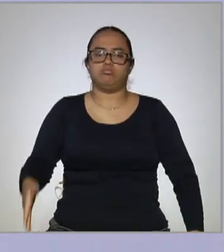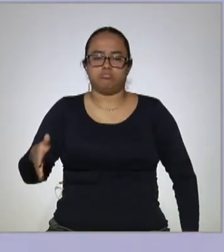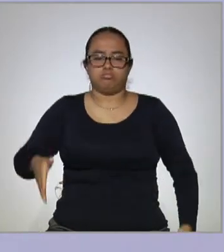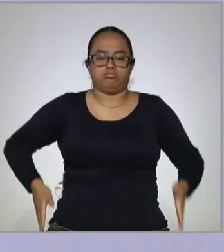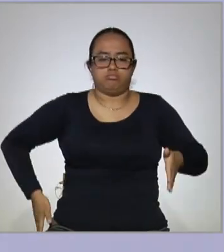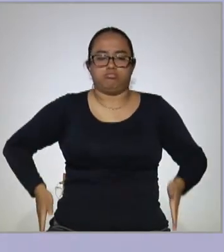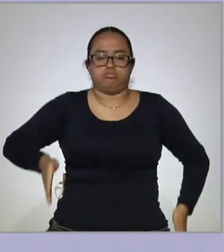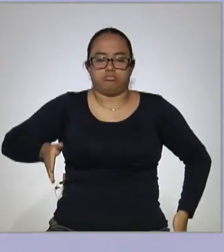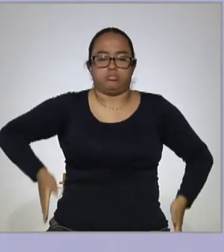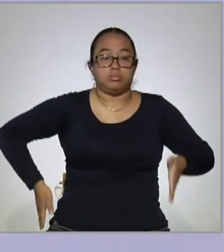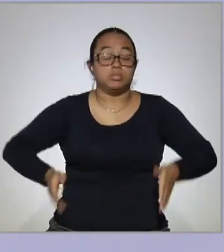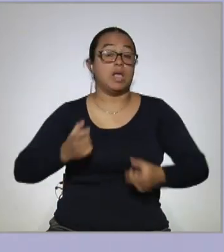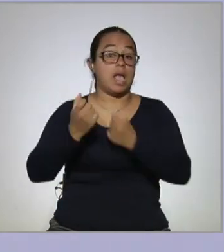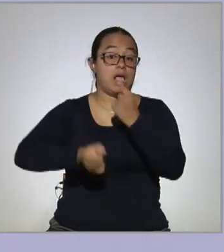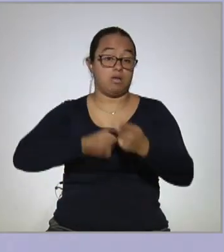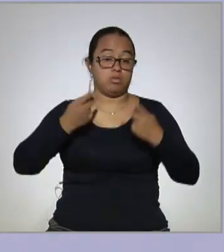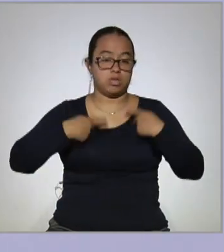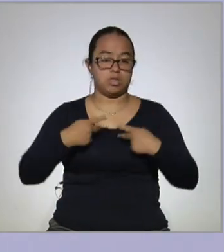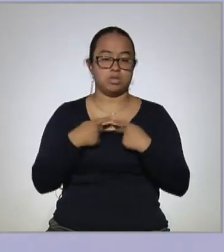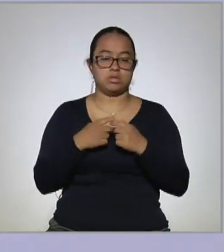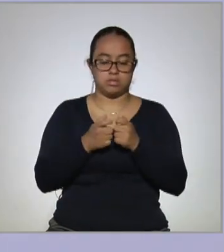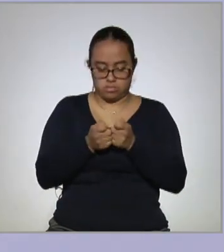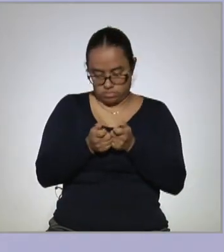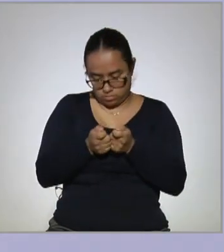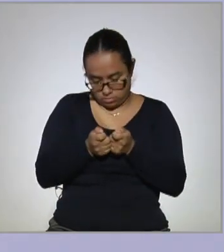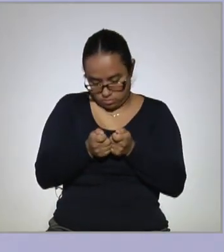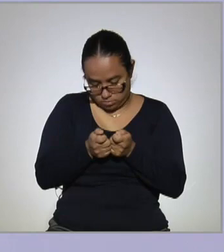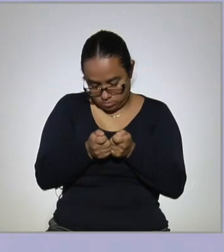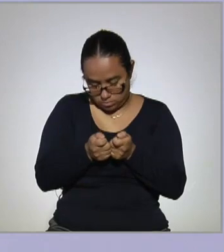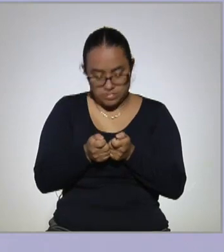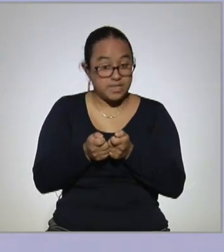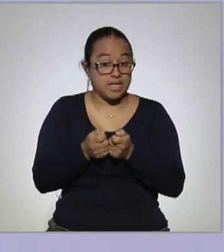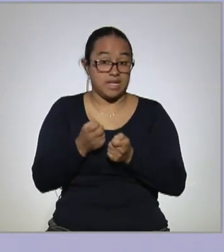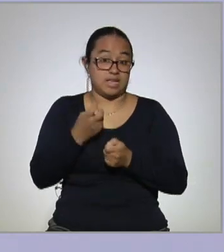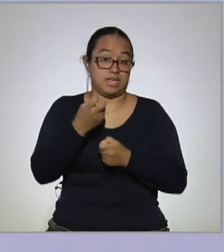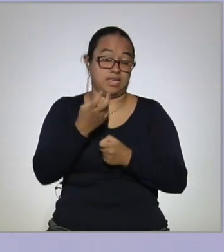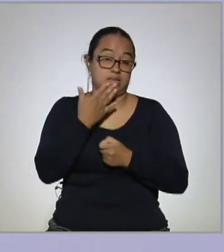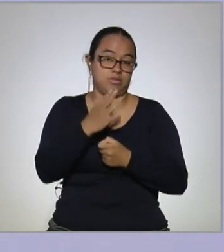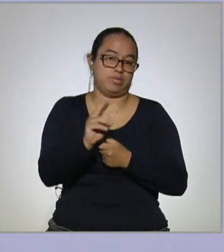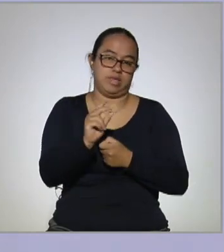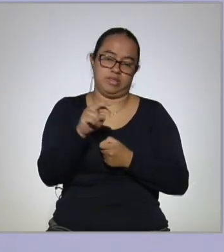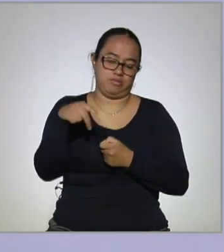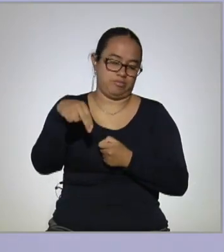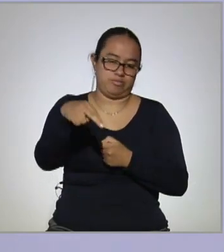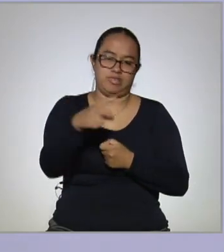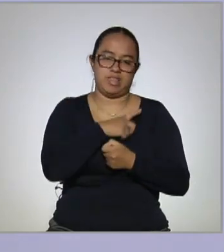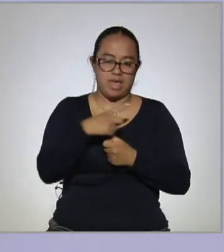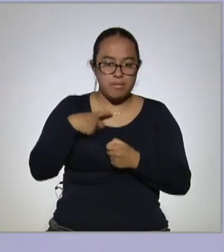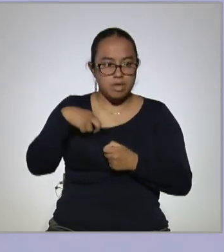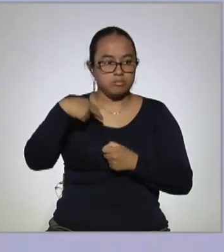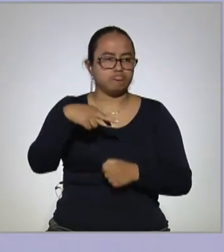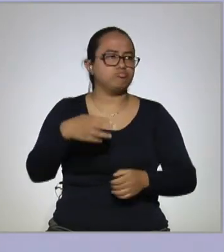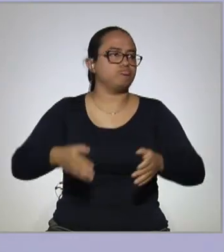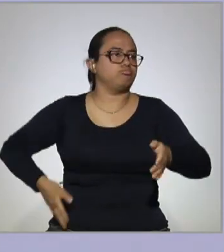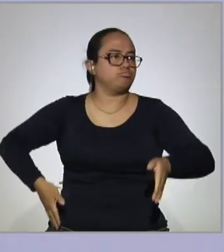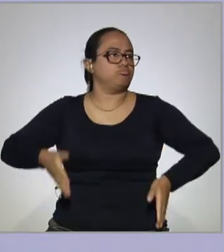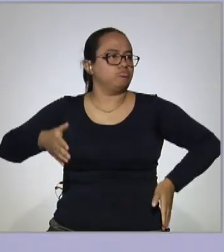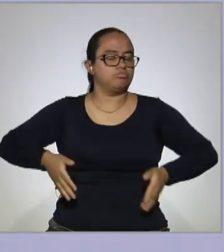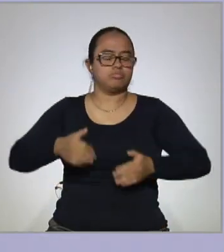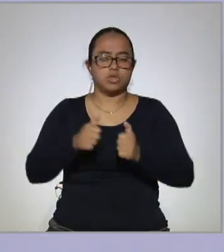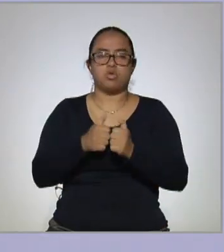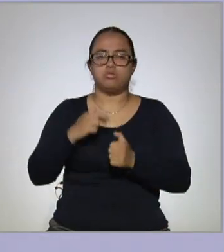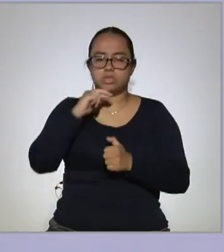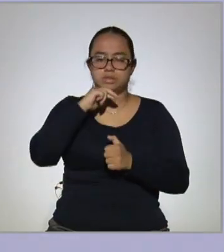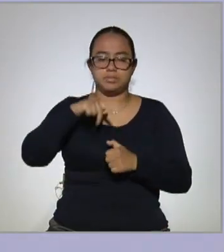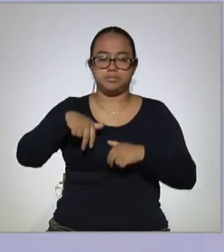Y ahora vemos a muchísima gente caminando así con el teléfono. Tampoco es algo recomendable. Entonces, hacer ejercicio, vamos a tratar de